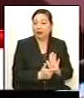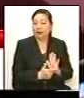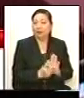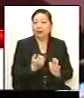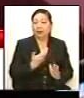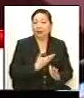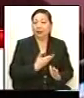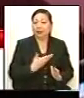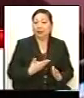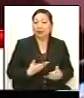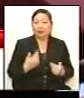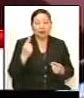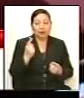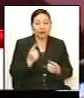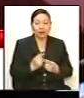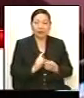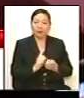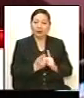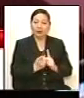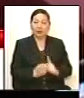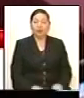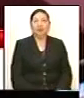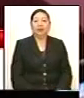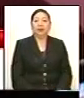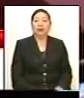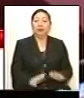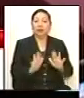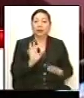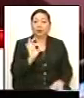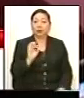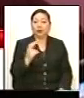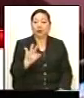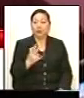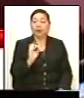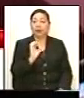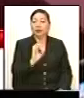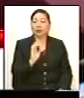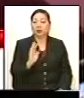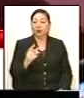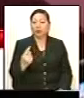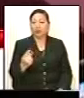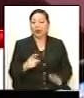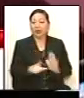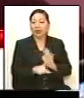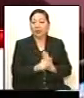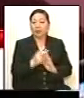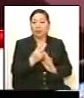Poder Ejecutivo tiene por objetivo modificar los numerales 10.2 y 10.3 del artículo 10 de la ley